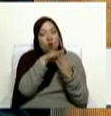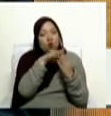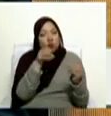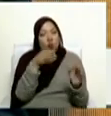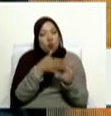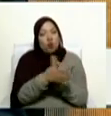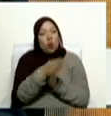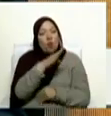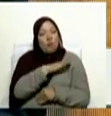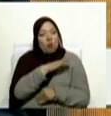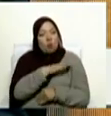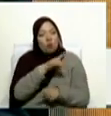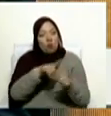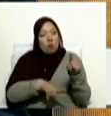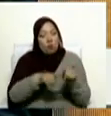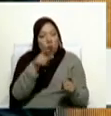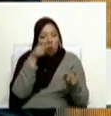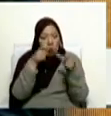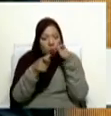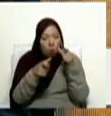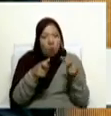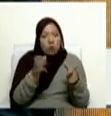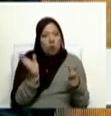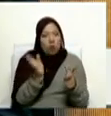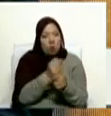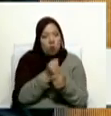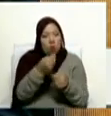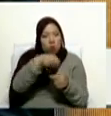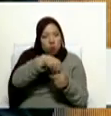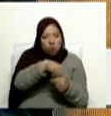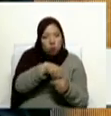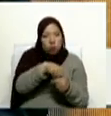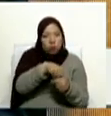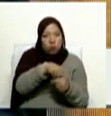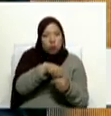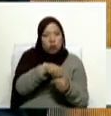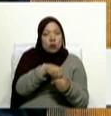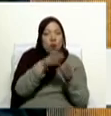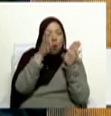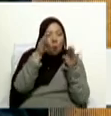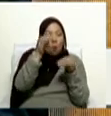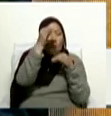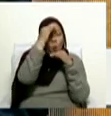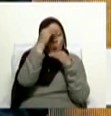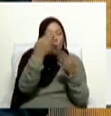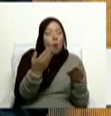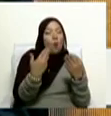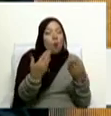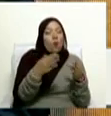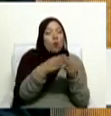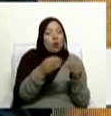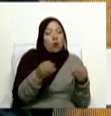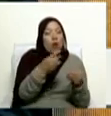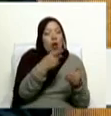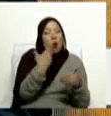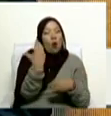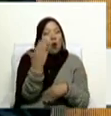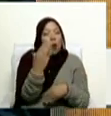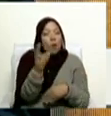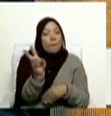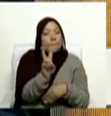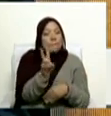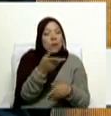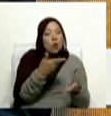les pertenece que puedan verificarlo y en el inter interí serán asistidos y socorridos por cuenta de Colombia y